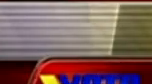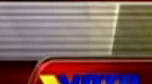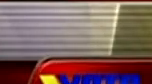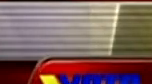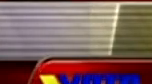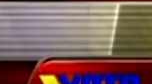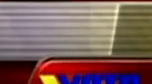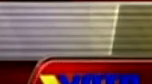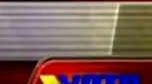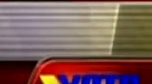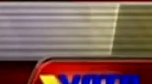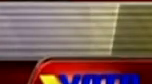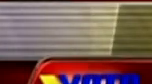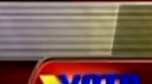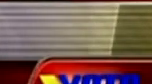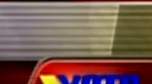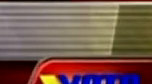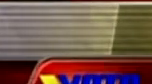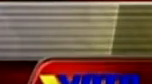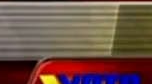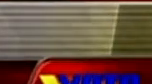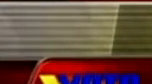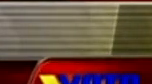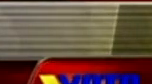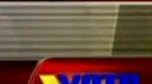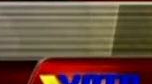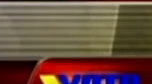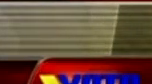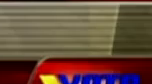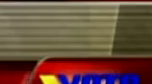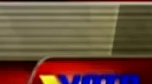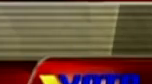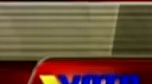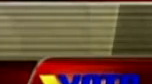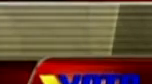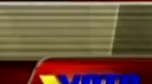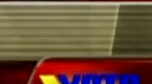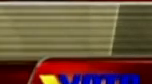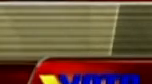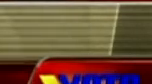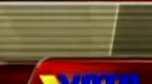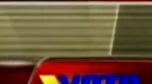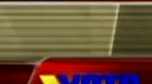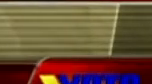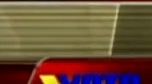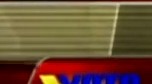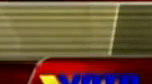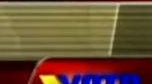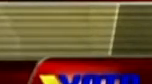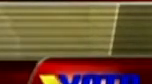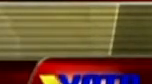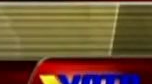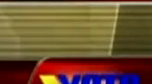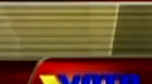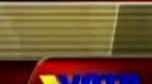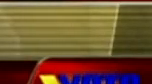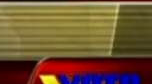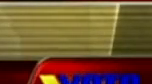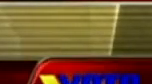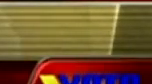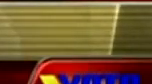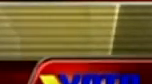mucha rapidez. Realmente lo que hemos notado es que otra vez está hablando el pueblo de